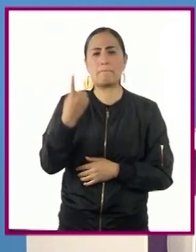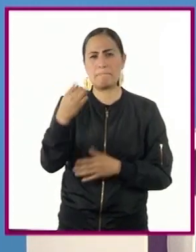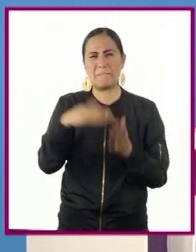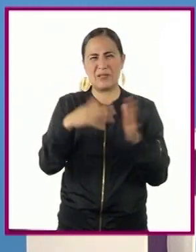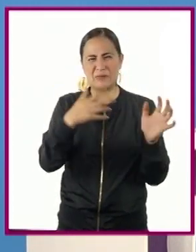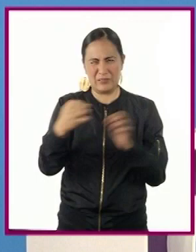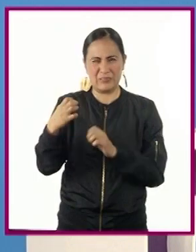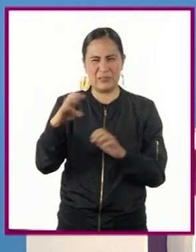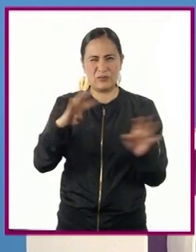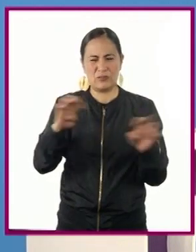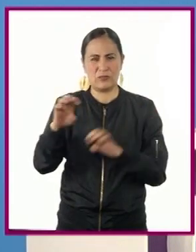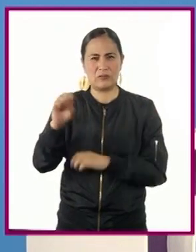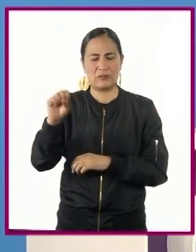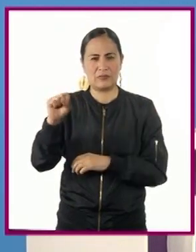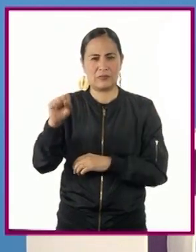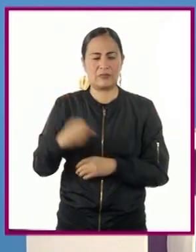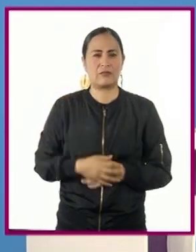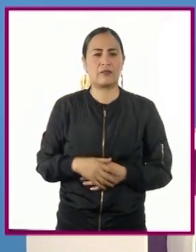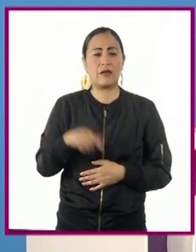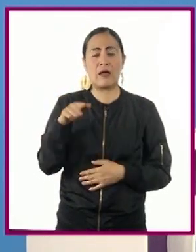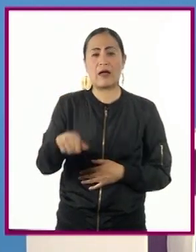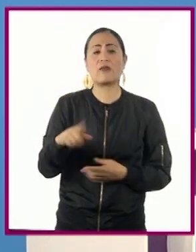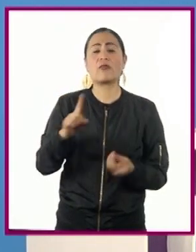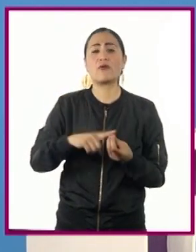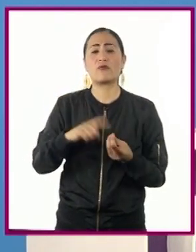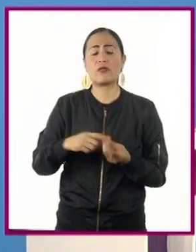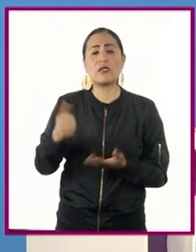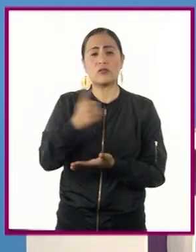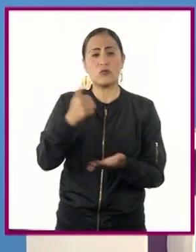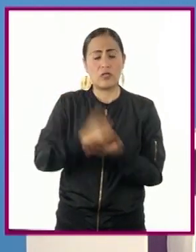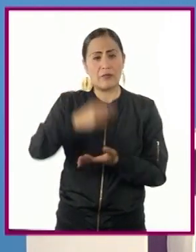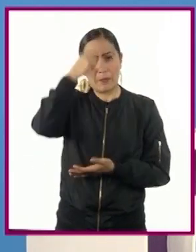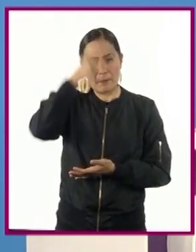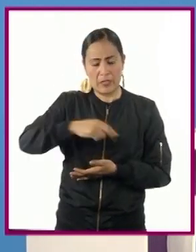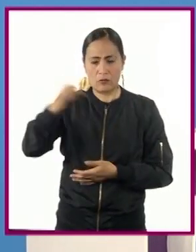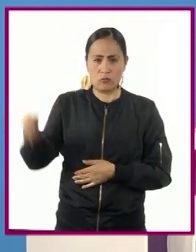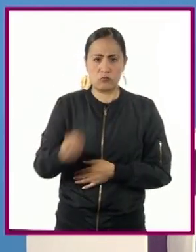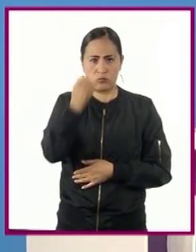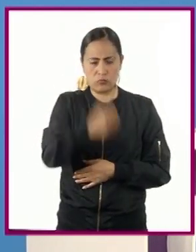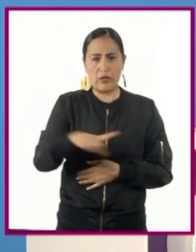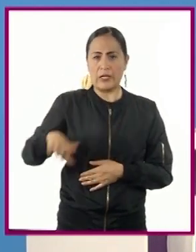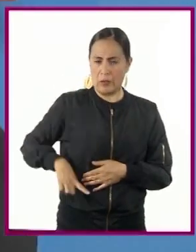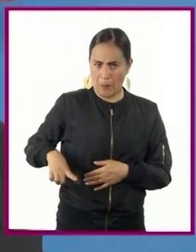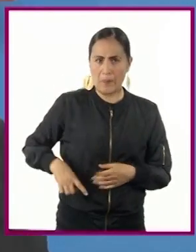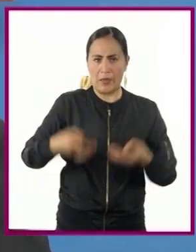gobierno legítimo estableciera su sede en la Ciudad de México en enero del año siguiente.